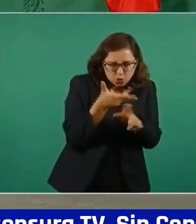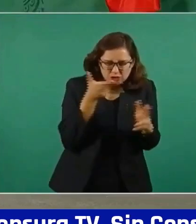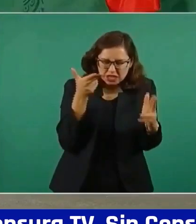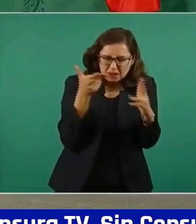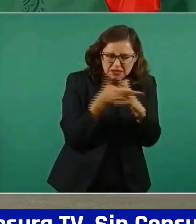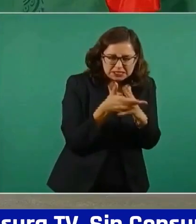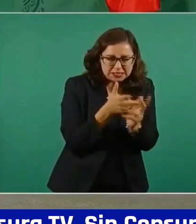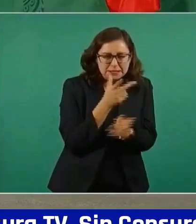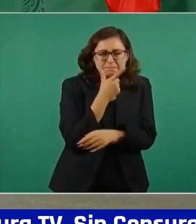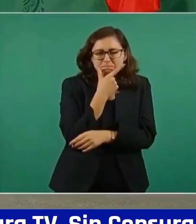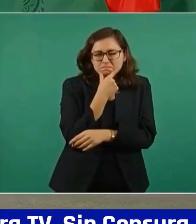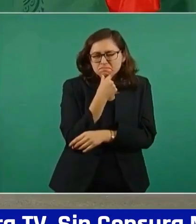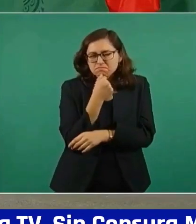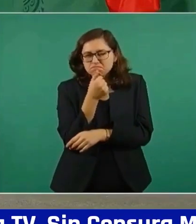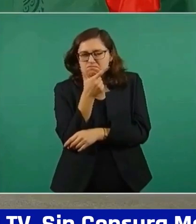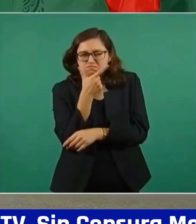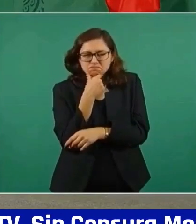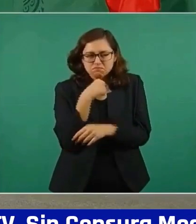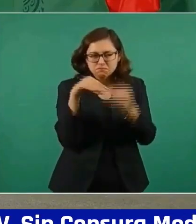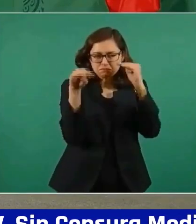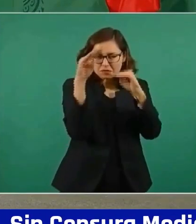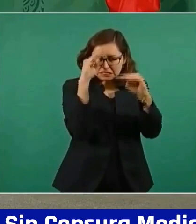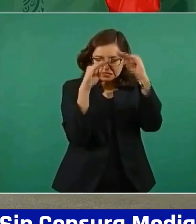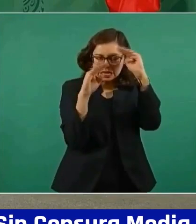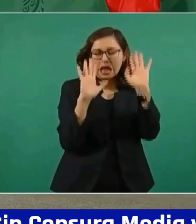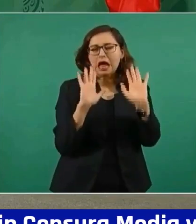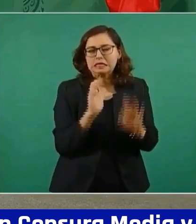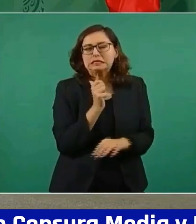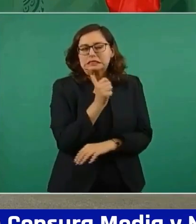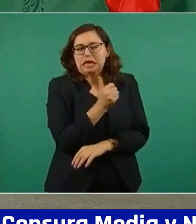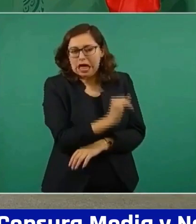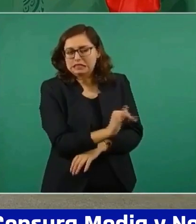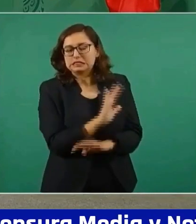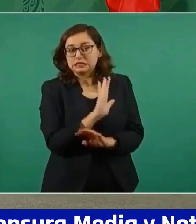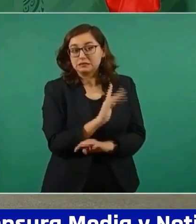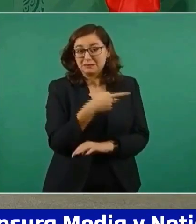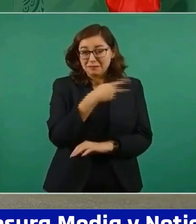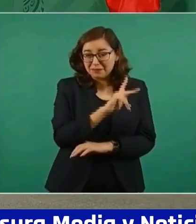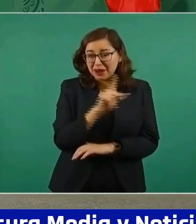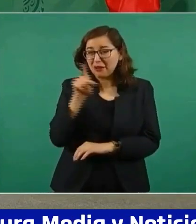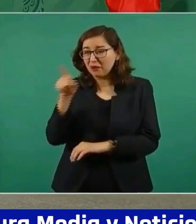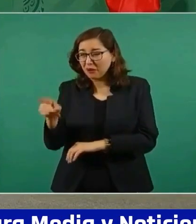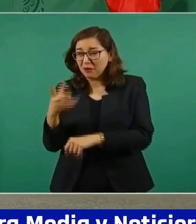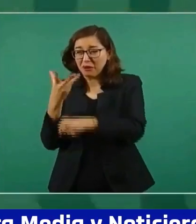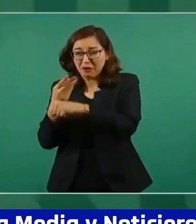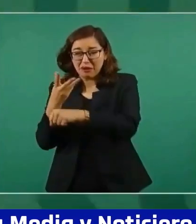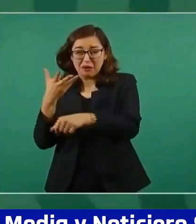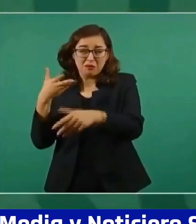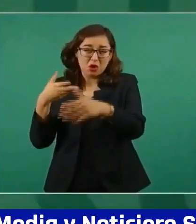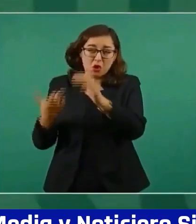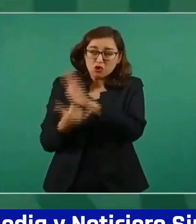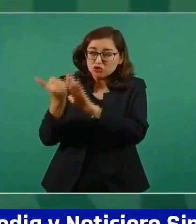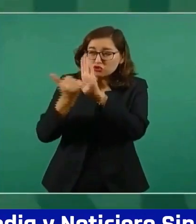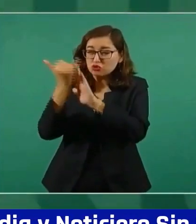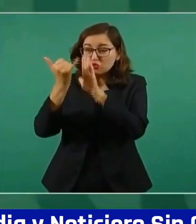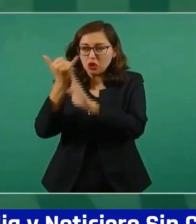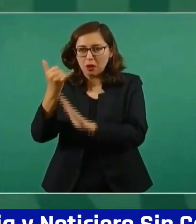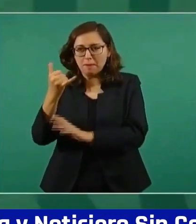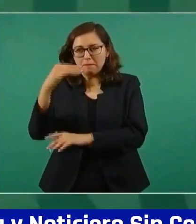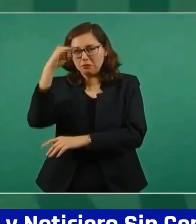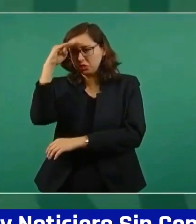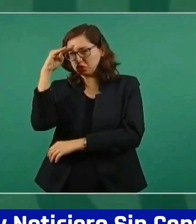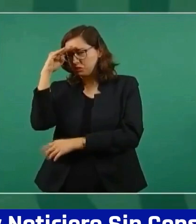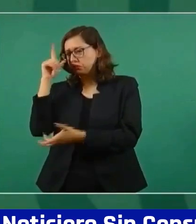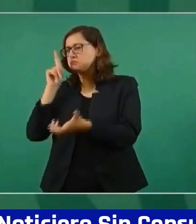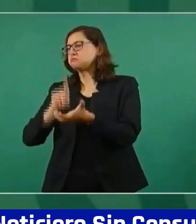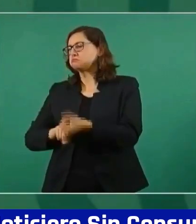malas entrañas, ¿no?, para estar deseando que pierdan la vida seres